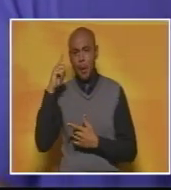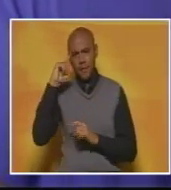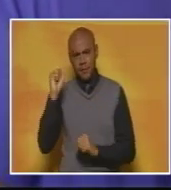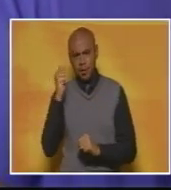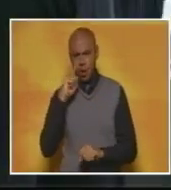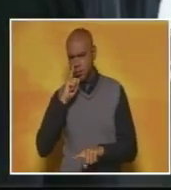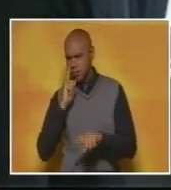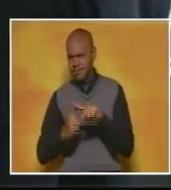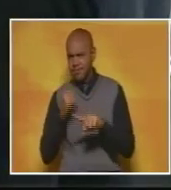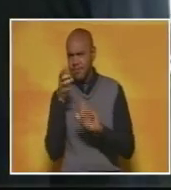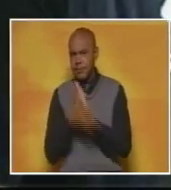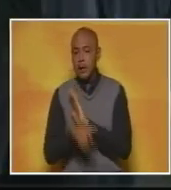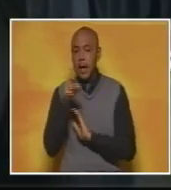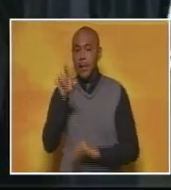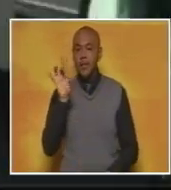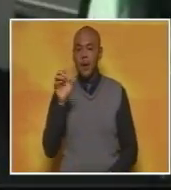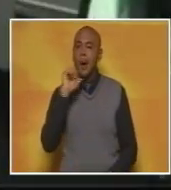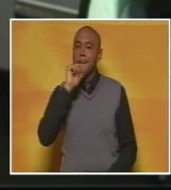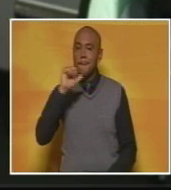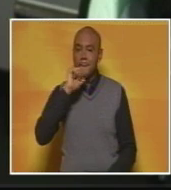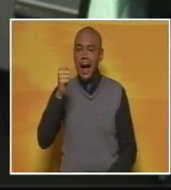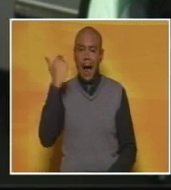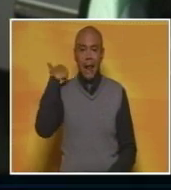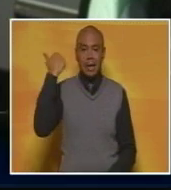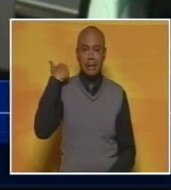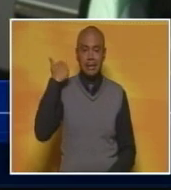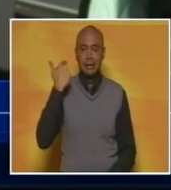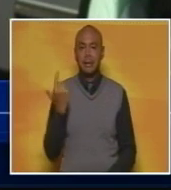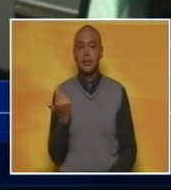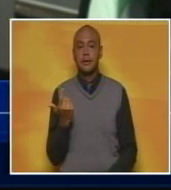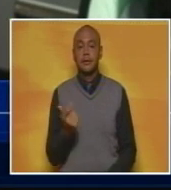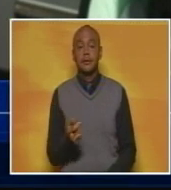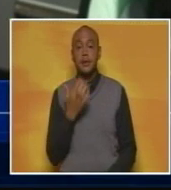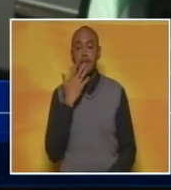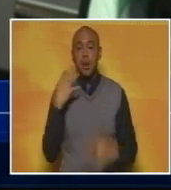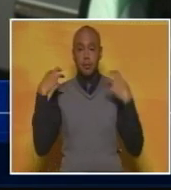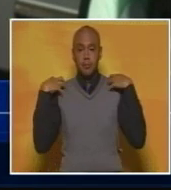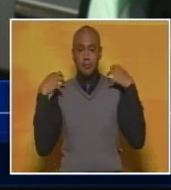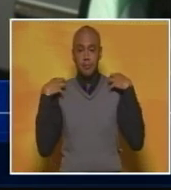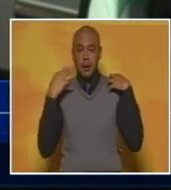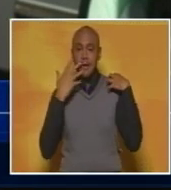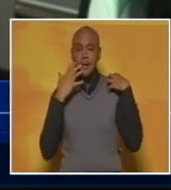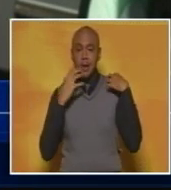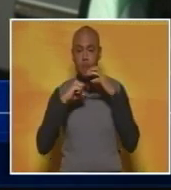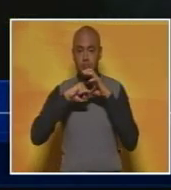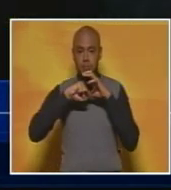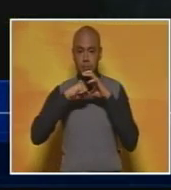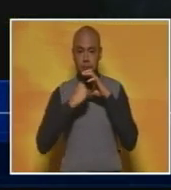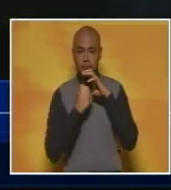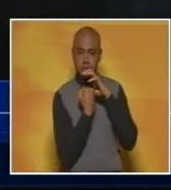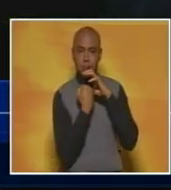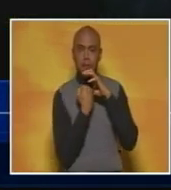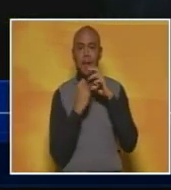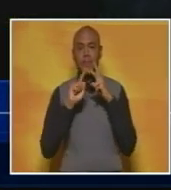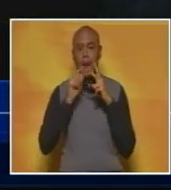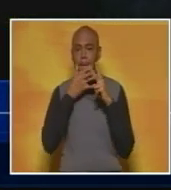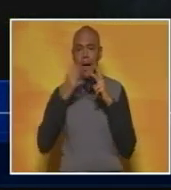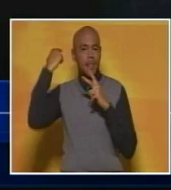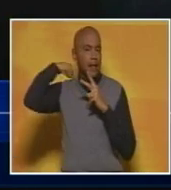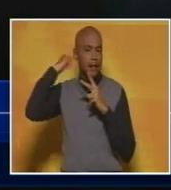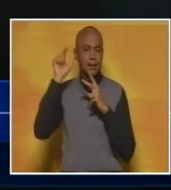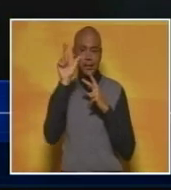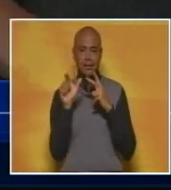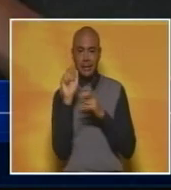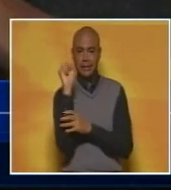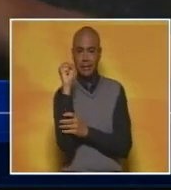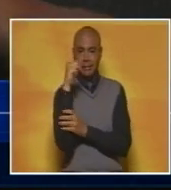que el dolor se debía a una mala postura. Los hombros rotados internamente, la espalda redondeada, la